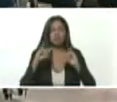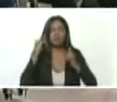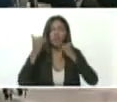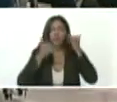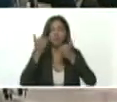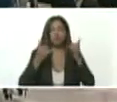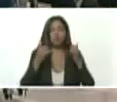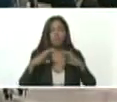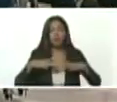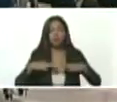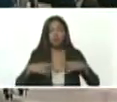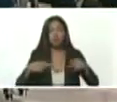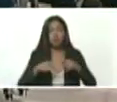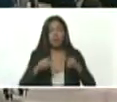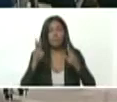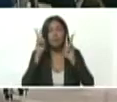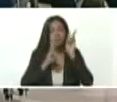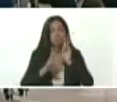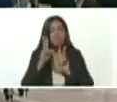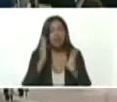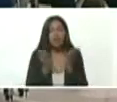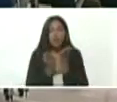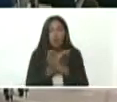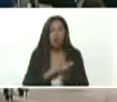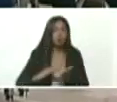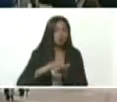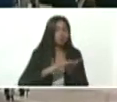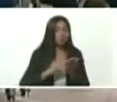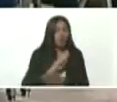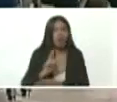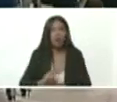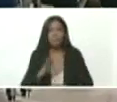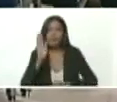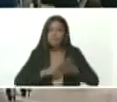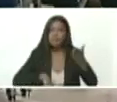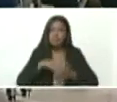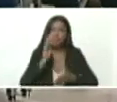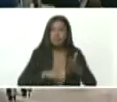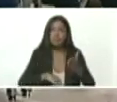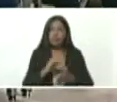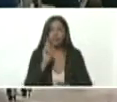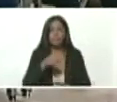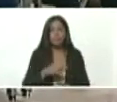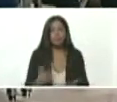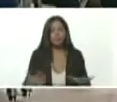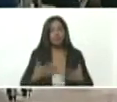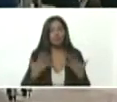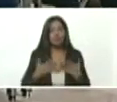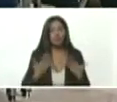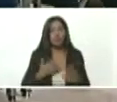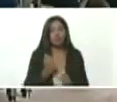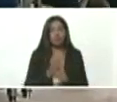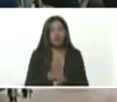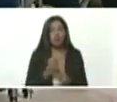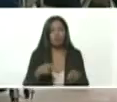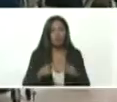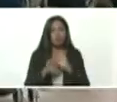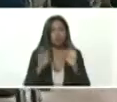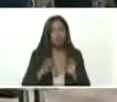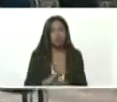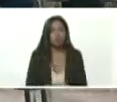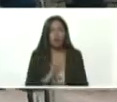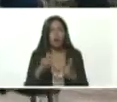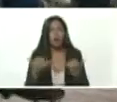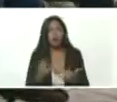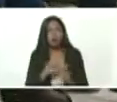vacacional para limpiar las escuelas, recuperarlas, pintarlas y con entusiasmo ir trabajando. Para ahora,